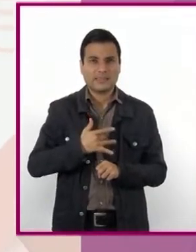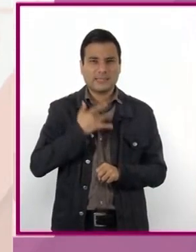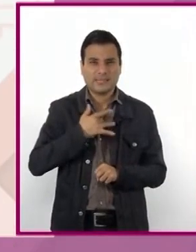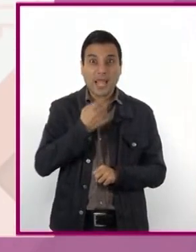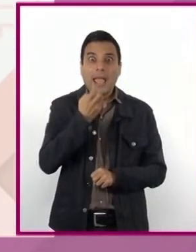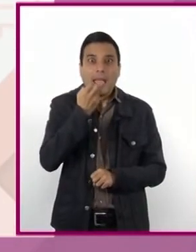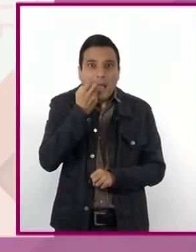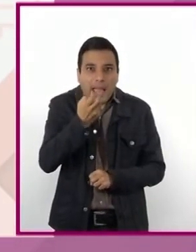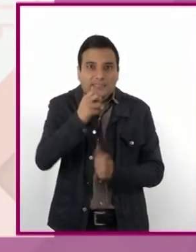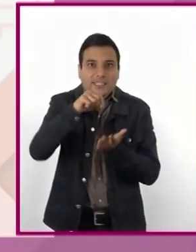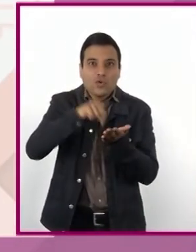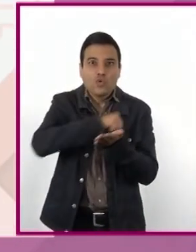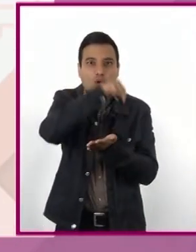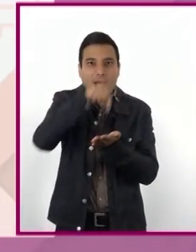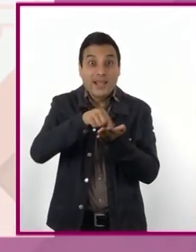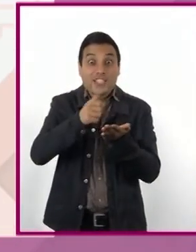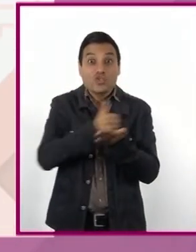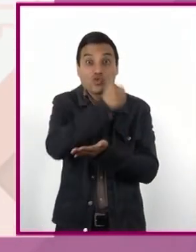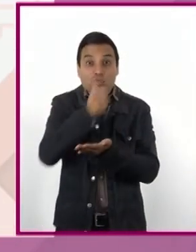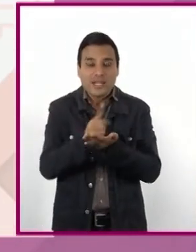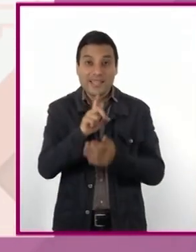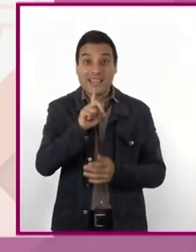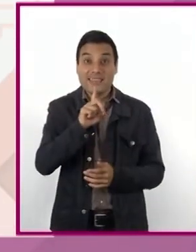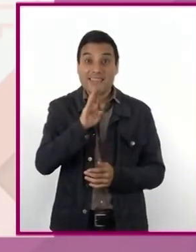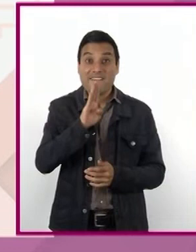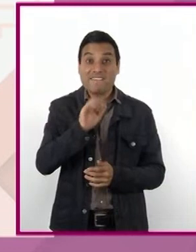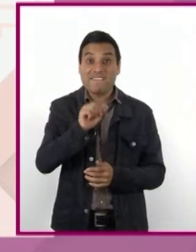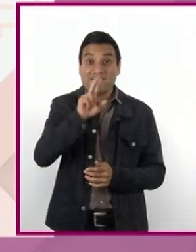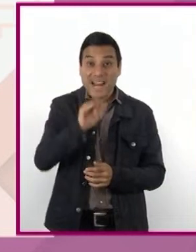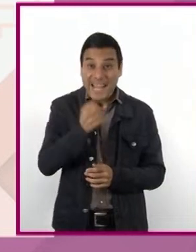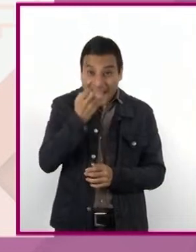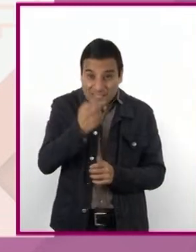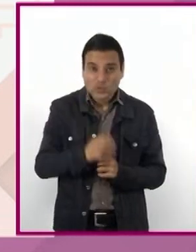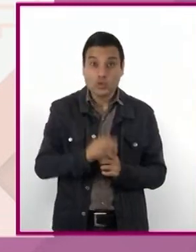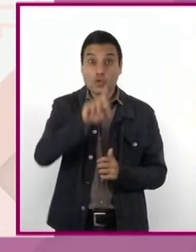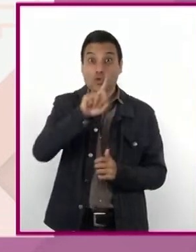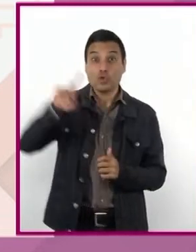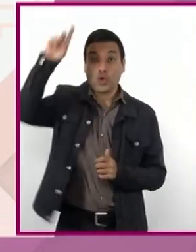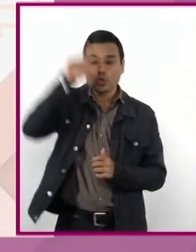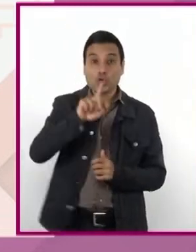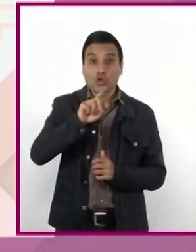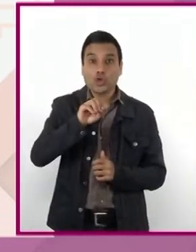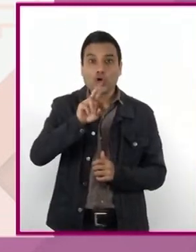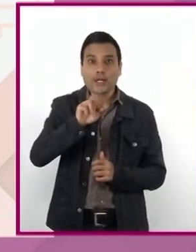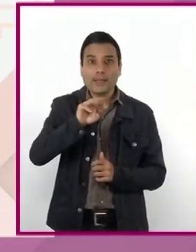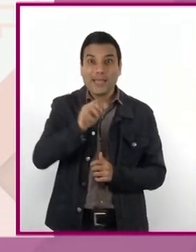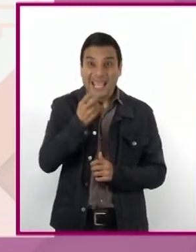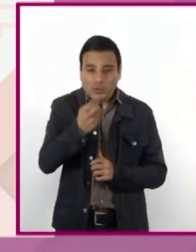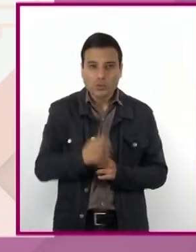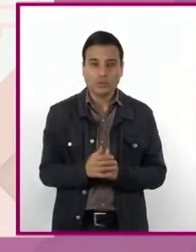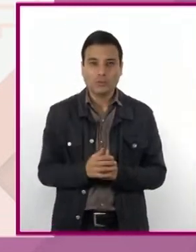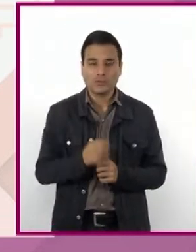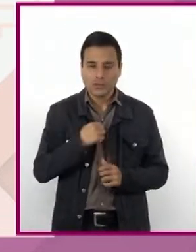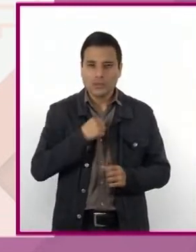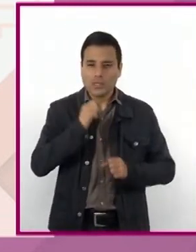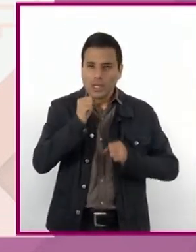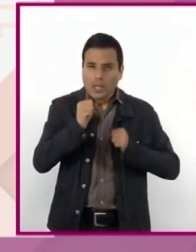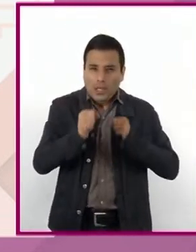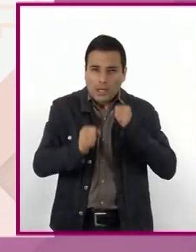lugar, la ciudad de los Debari, el hogar del poderoso Dorime. Mientras pasaba por